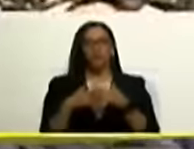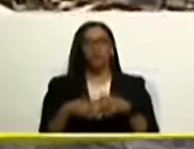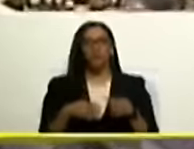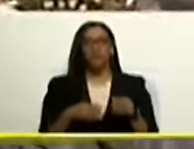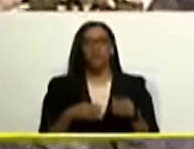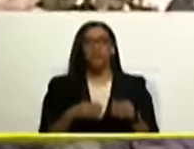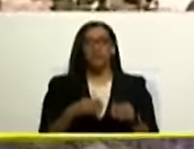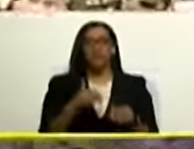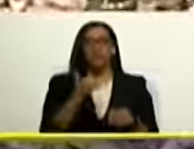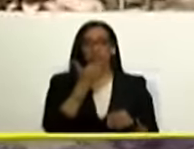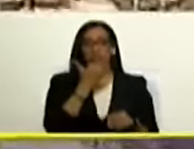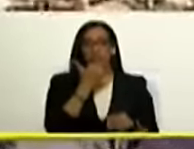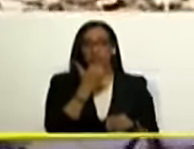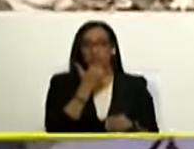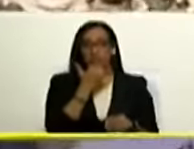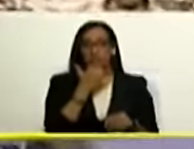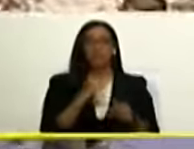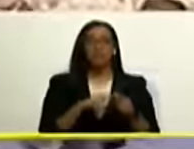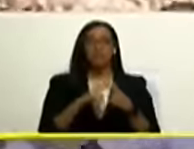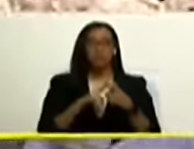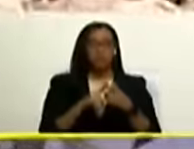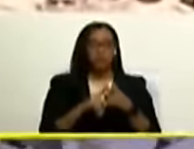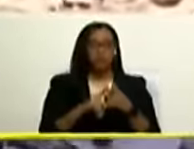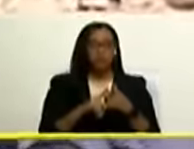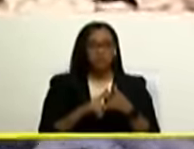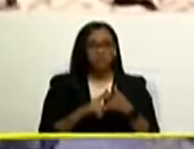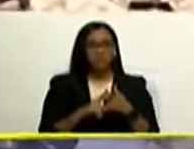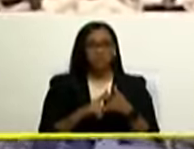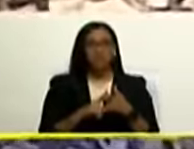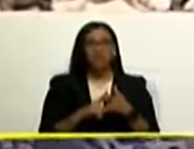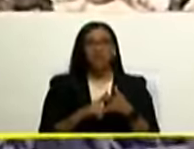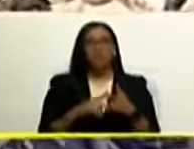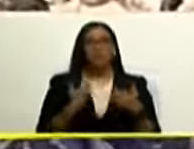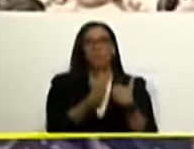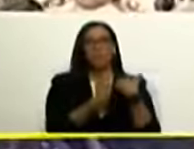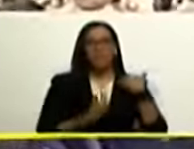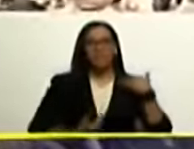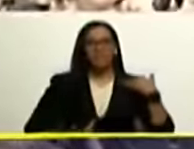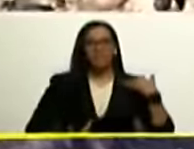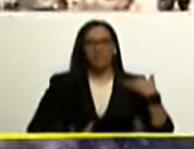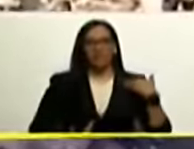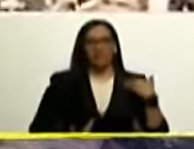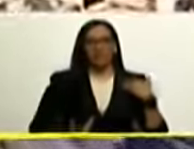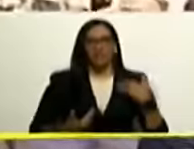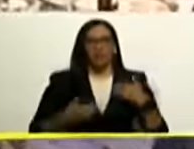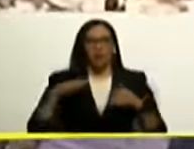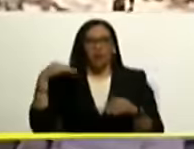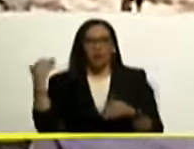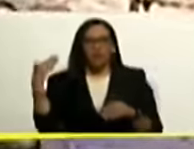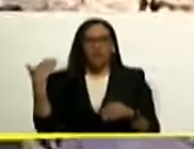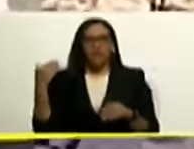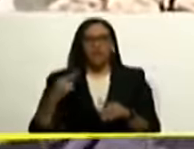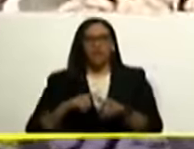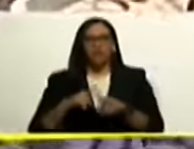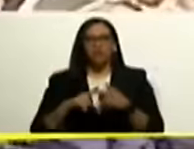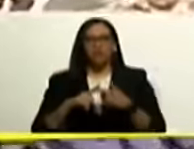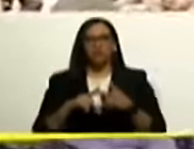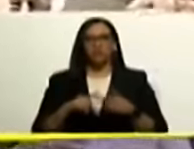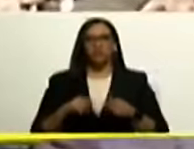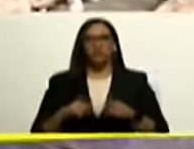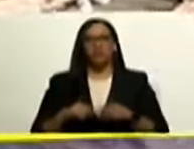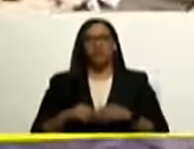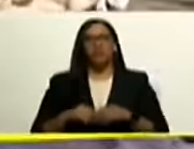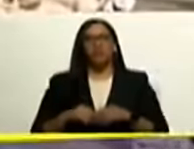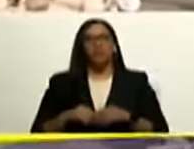error. Para entonces, los presidentes oligárquicos de entonces, de